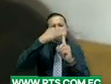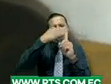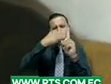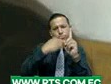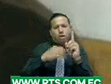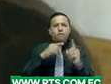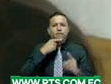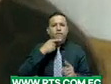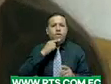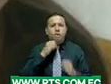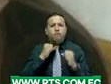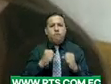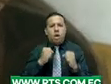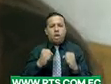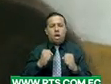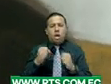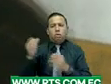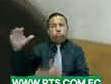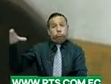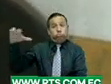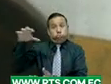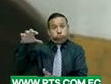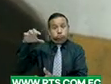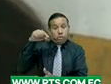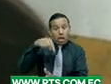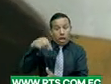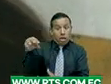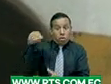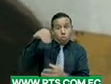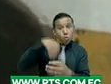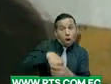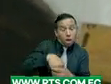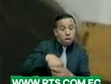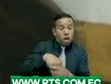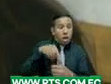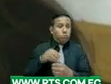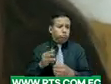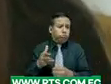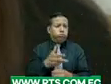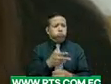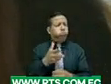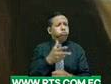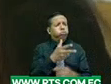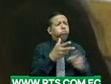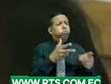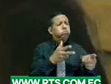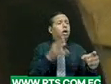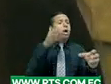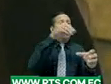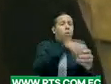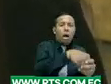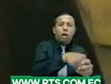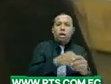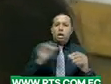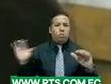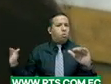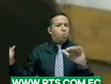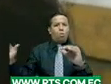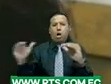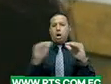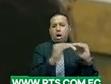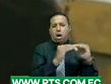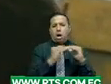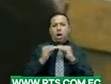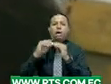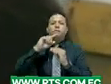contenedores, los cuales requieren de hielo seco. Entonces ahí la empresa de Pfizer ya viene con los contenedores equipados para que esto se